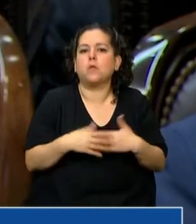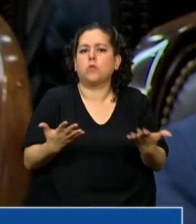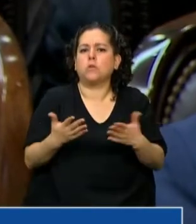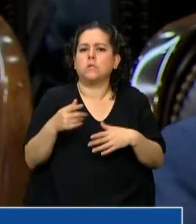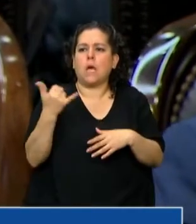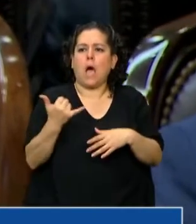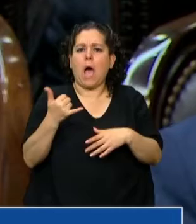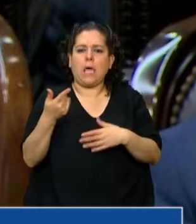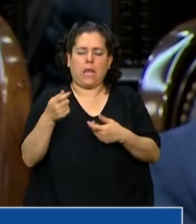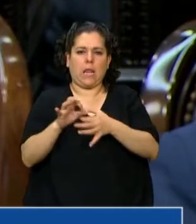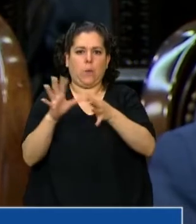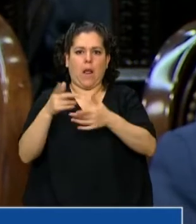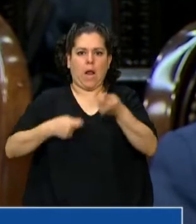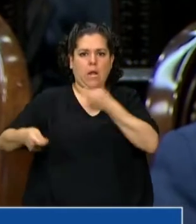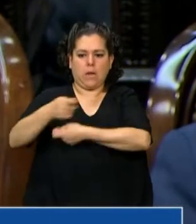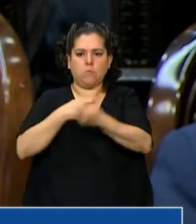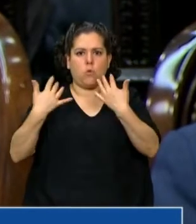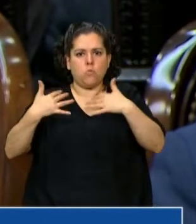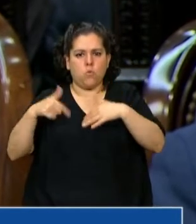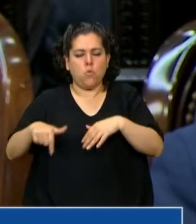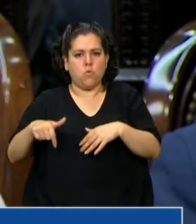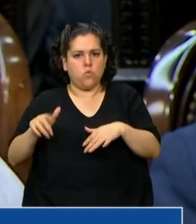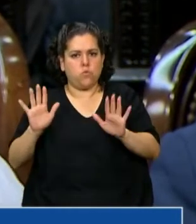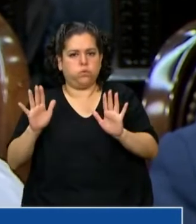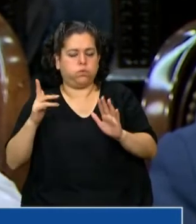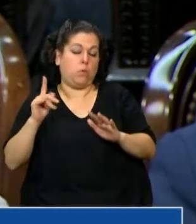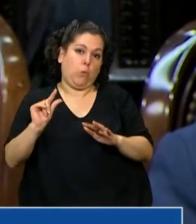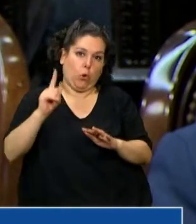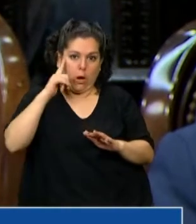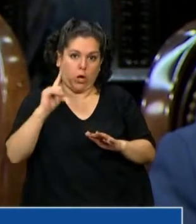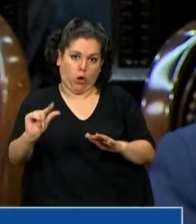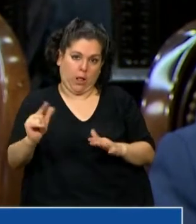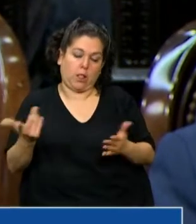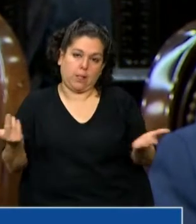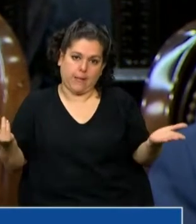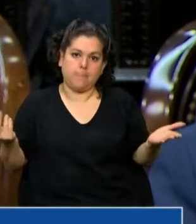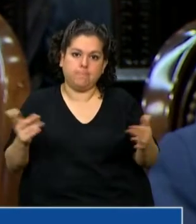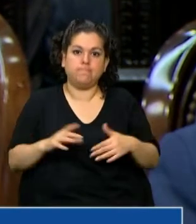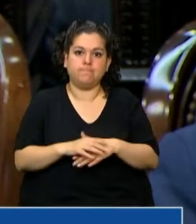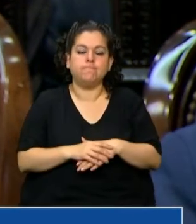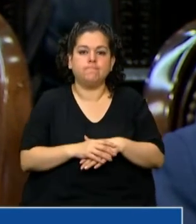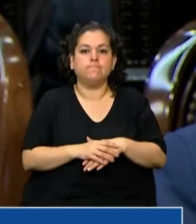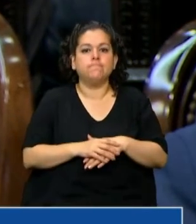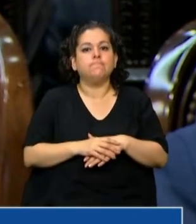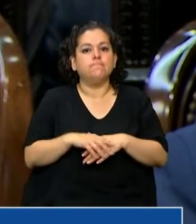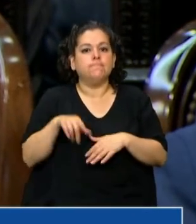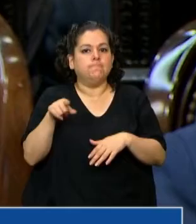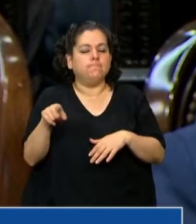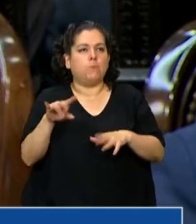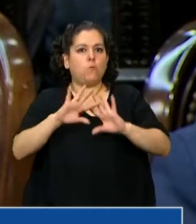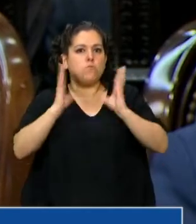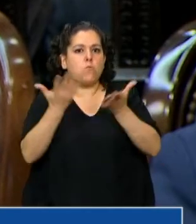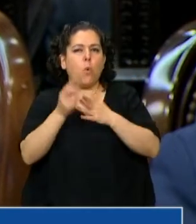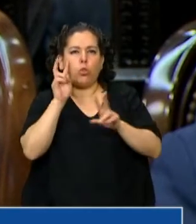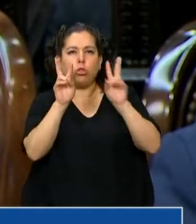acá tenemos un liberalismo bastante ignorante, que en vez de mirar lo que se hace en el mundo,